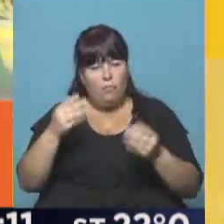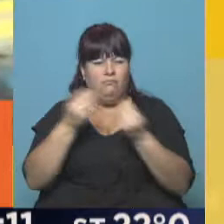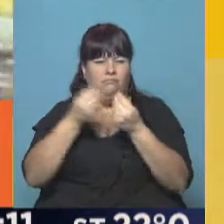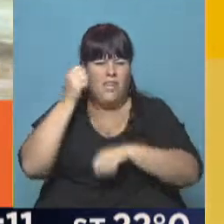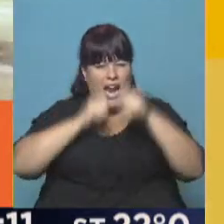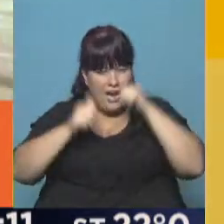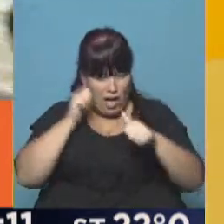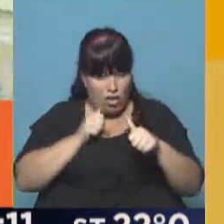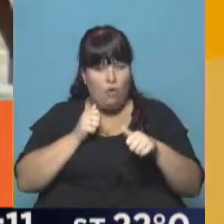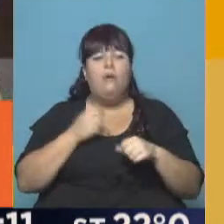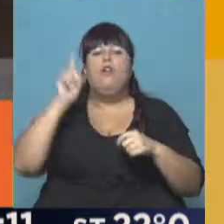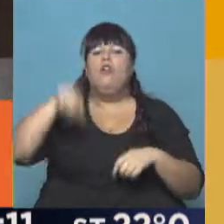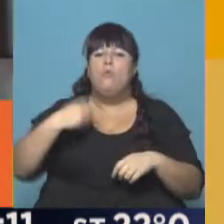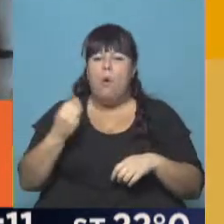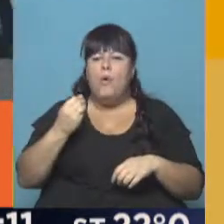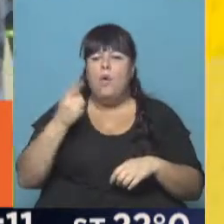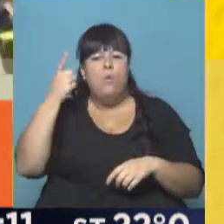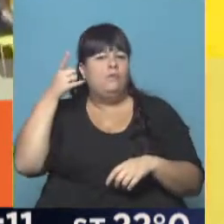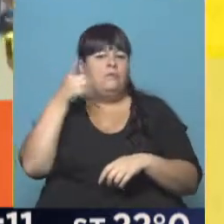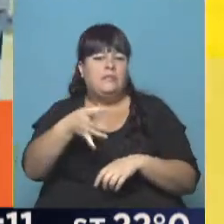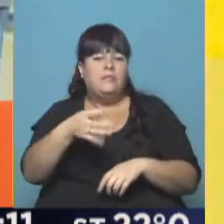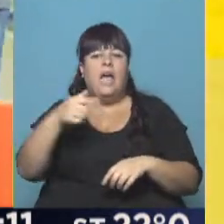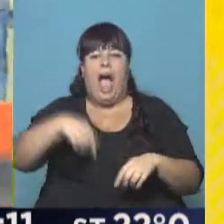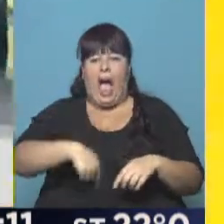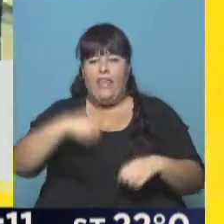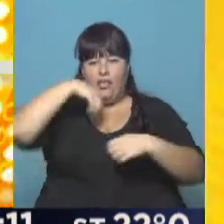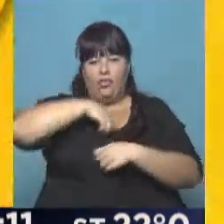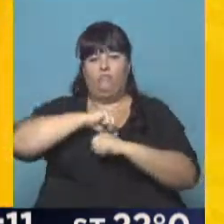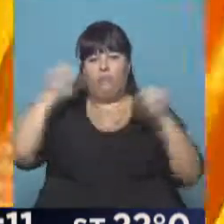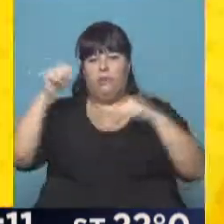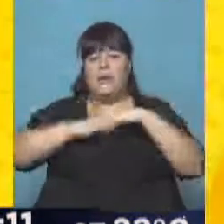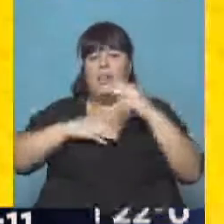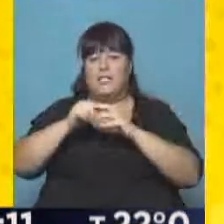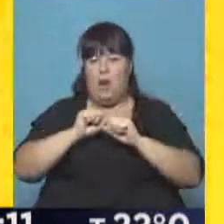y decenas de heridos fue causada por un atacante que portaba una bomba casera.